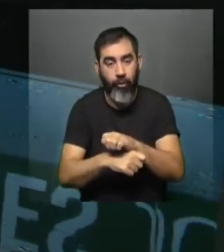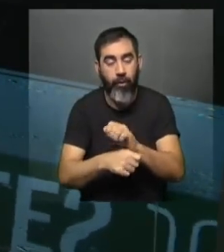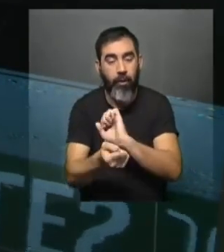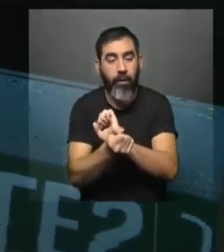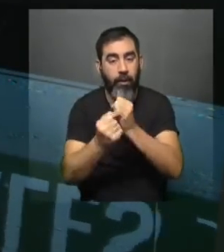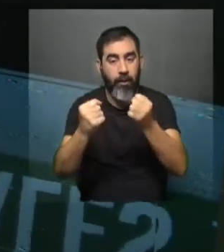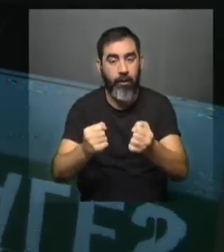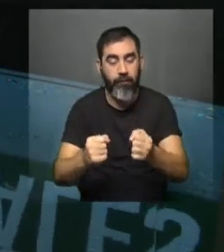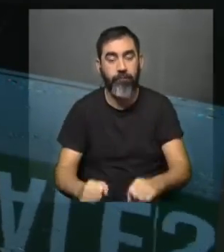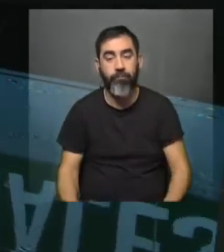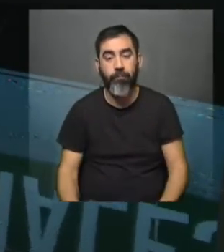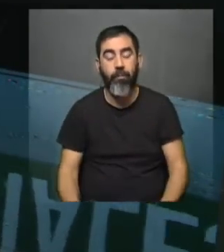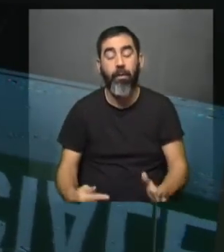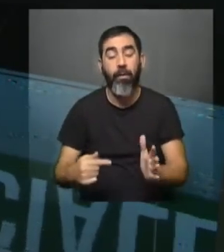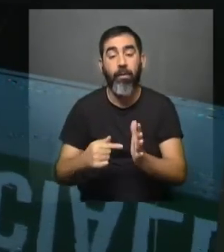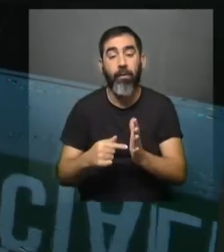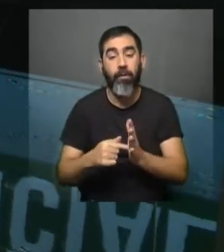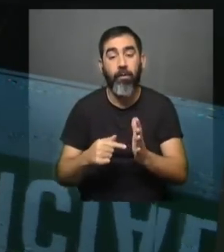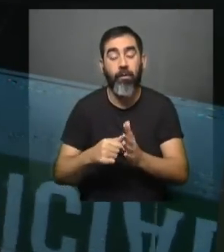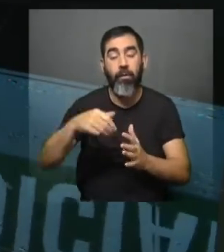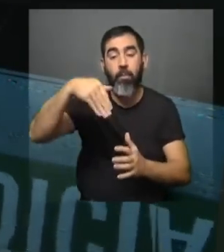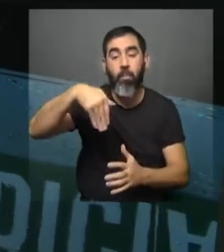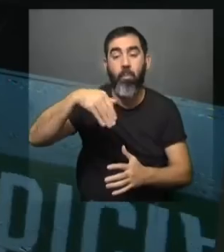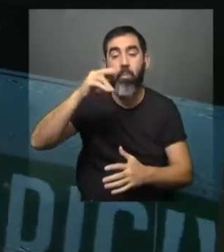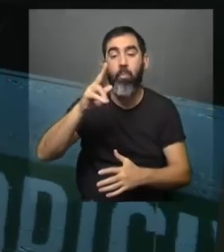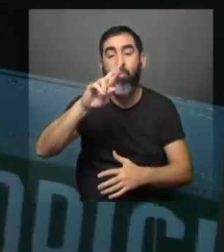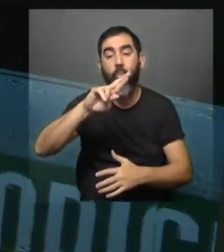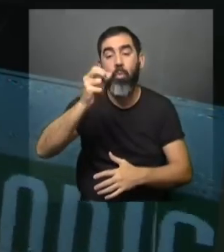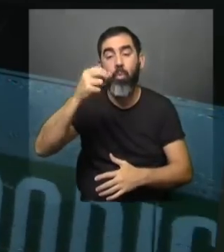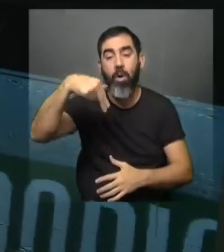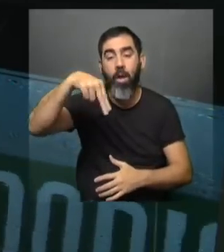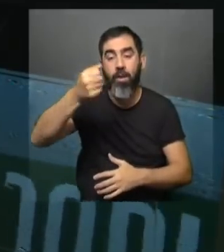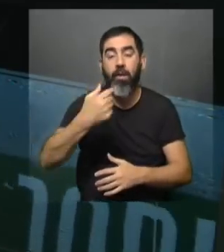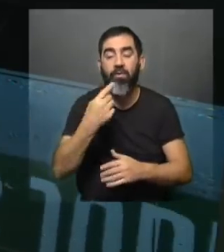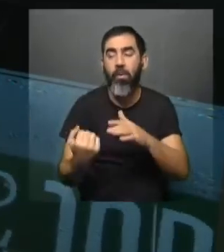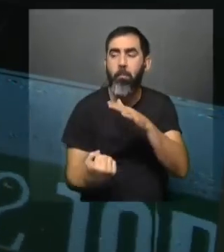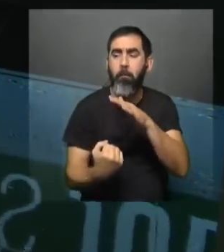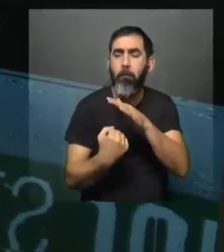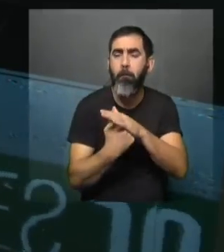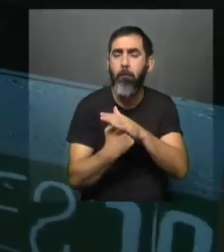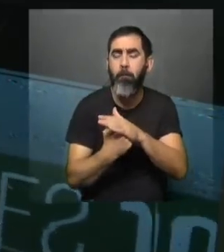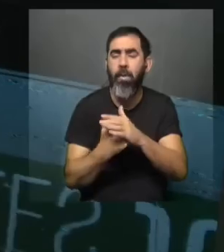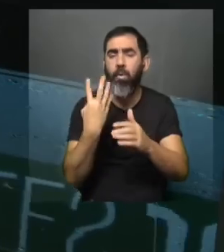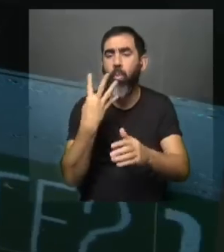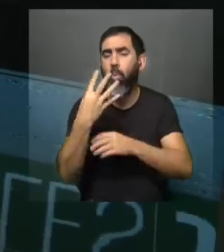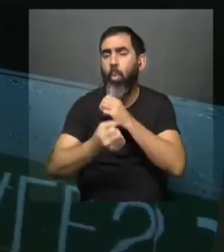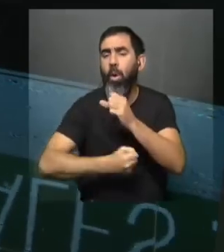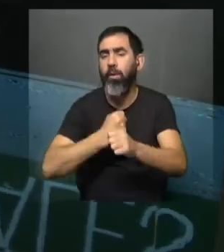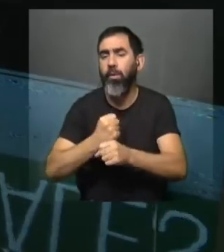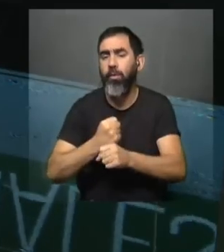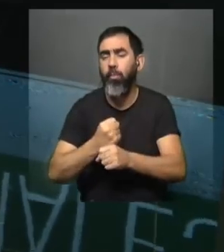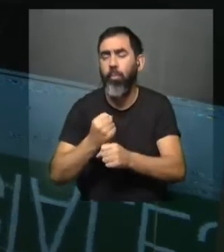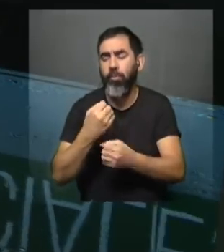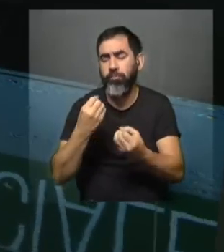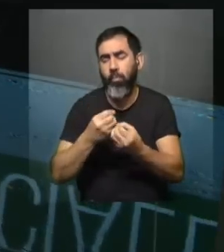carcelario la dirigente Victoria muraña cuestionó la pena máxima existente que es de cuatro años por detener